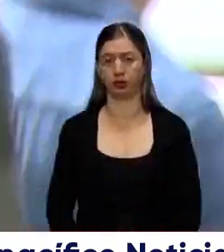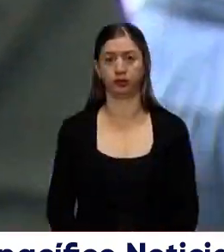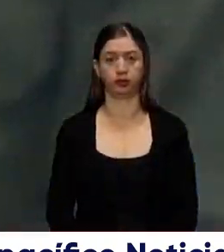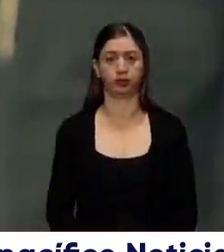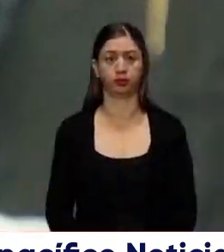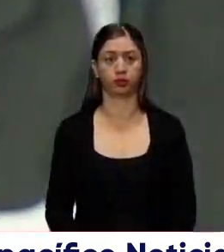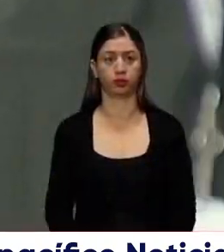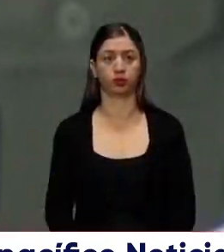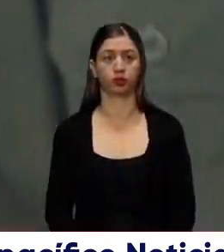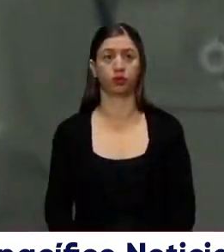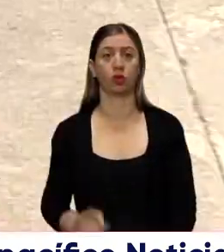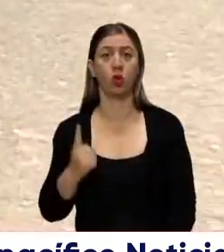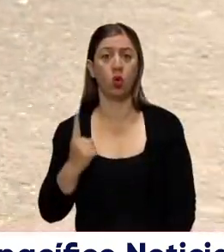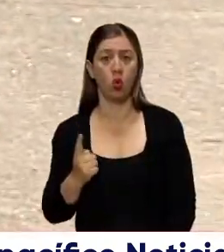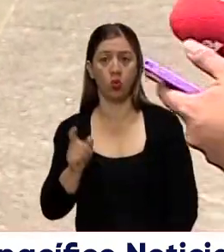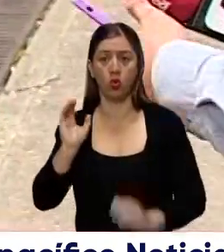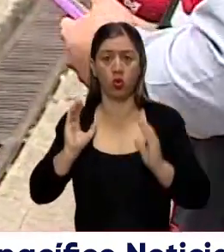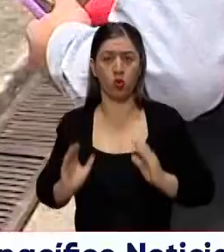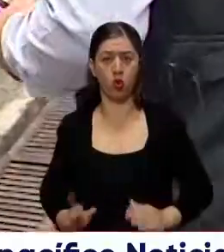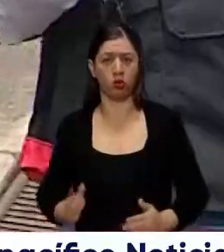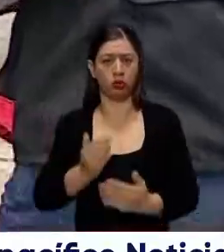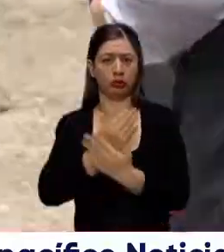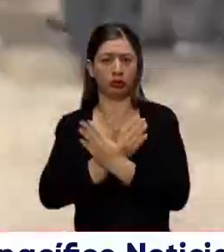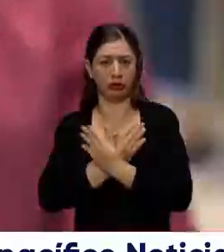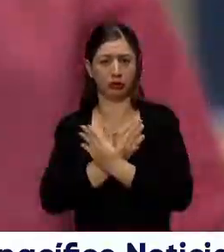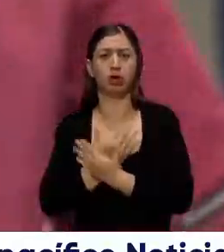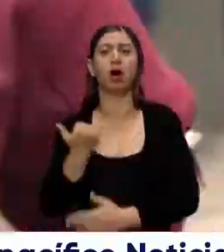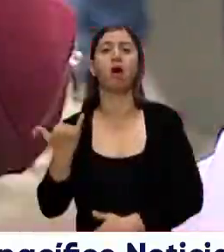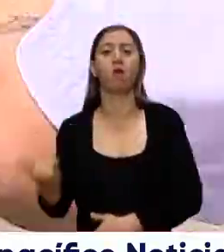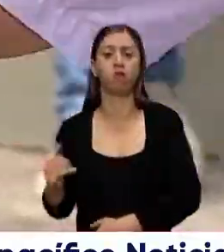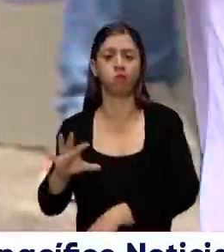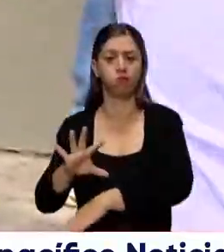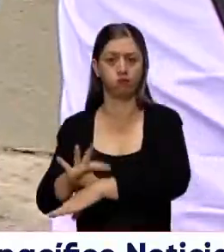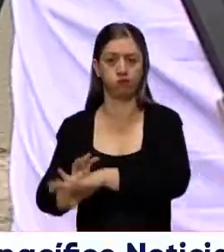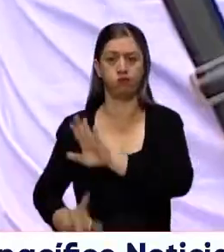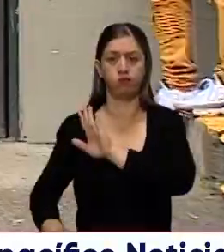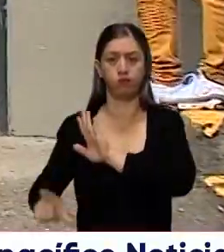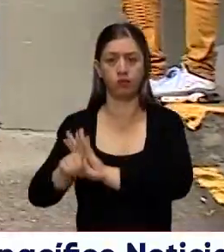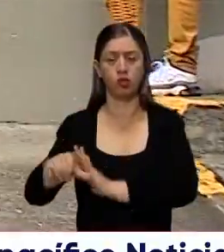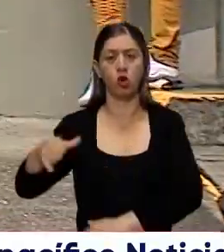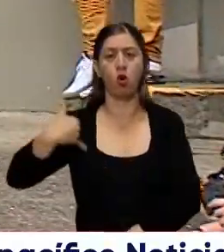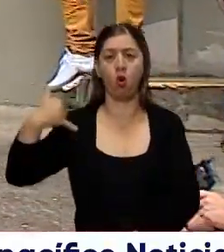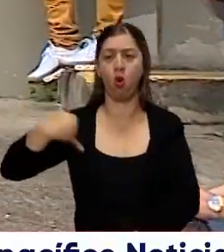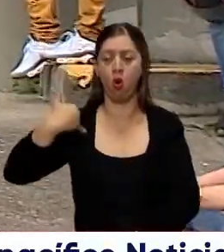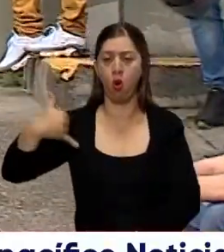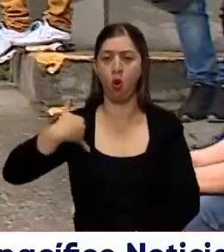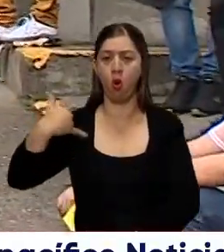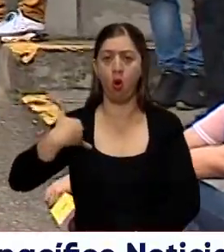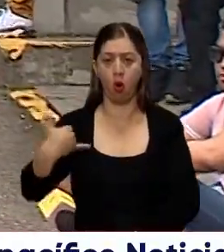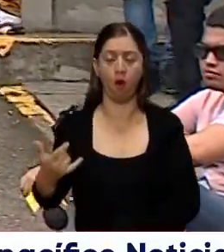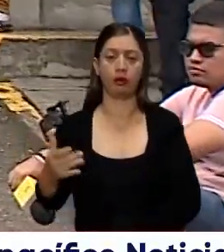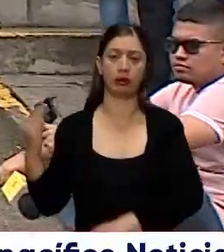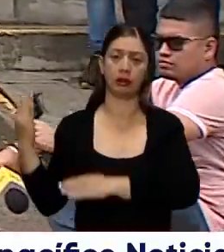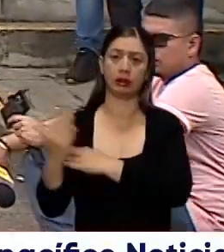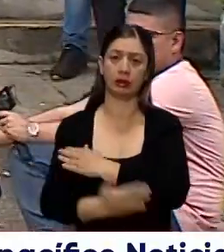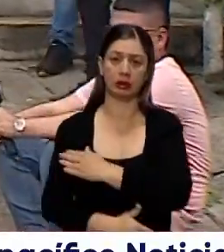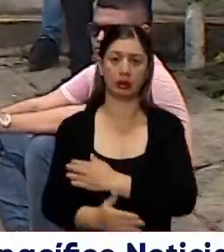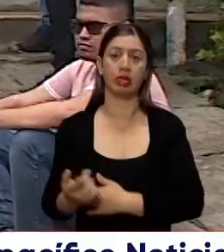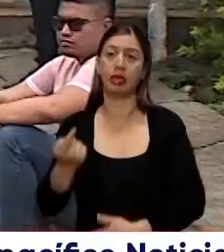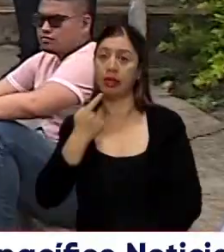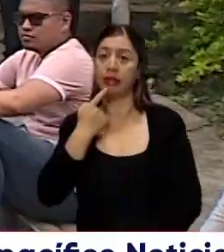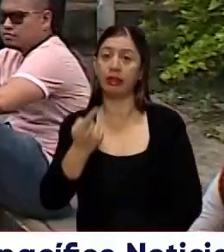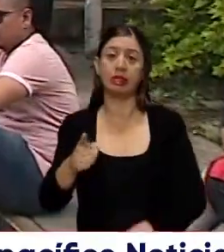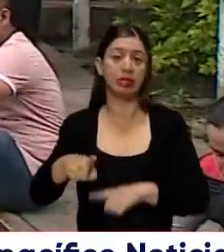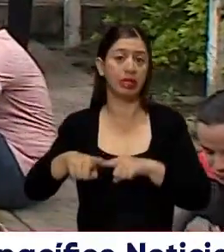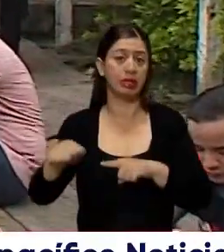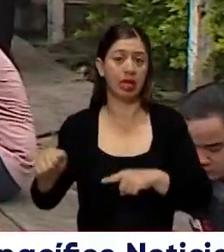Uno de los internos cuyo cuerpo es esperado en Medicina Legal de Cali es el de un joven quien purgaba una condena por un delito que, según su